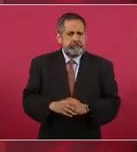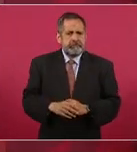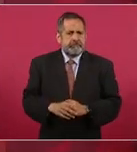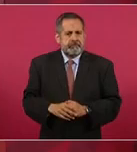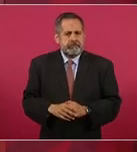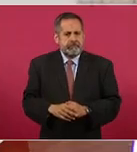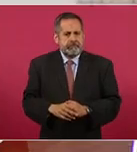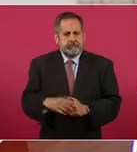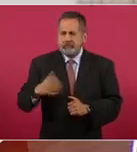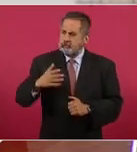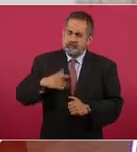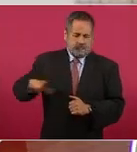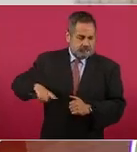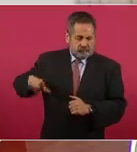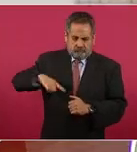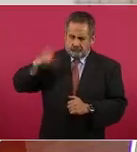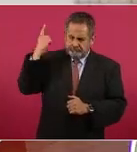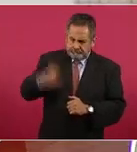de Estado.